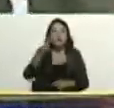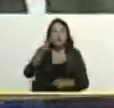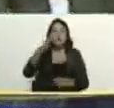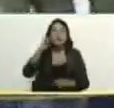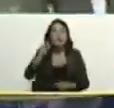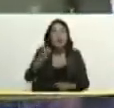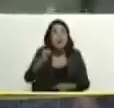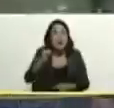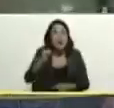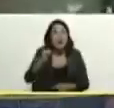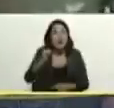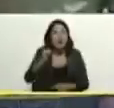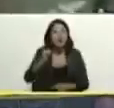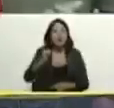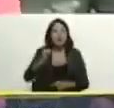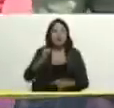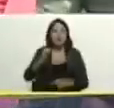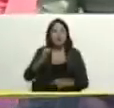Petare.